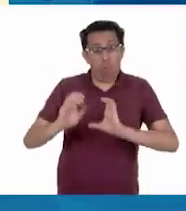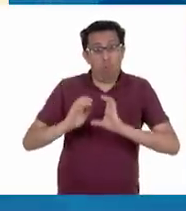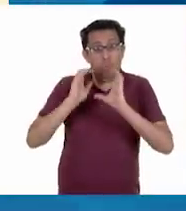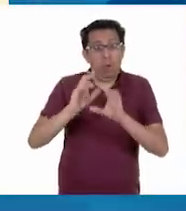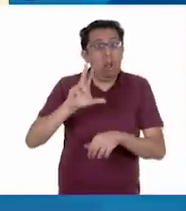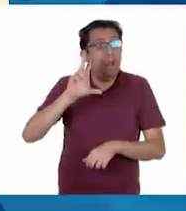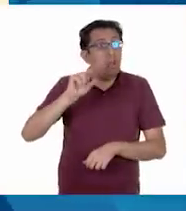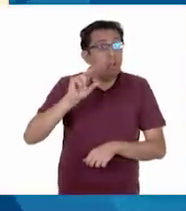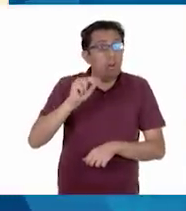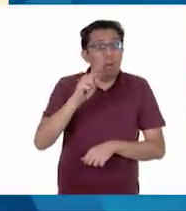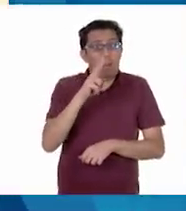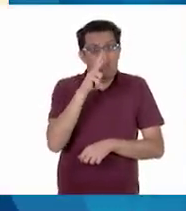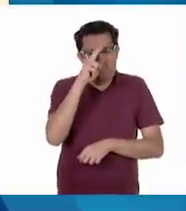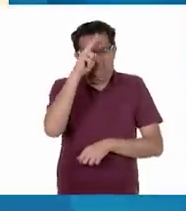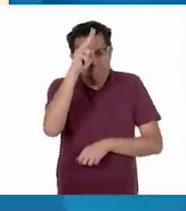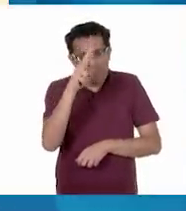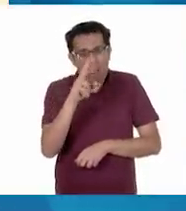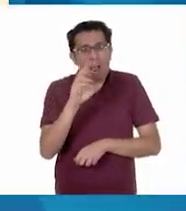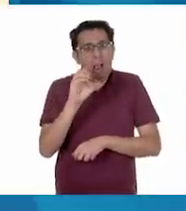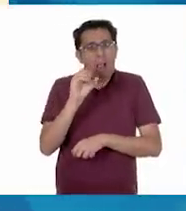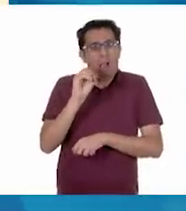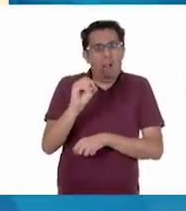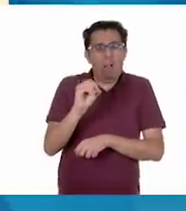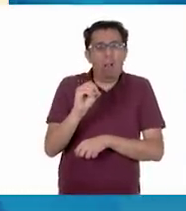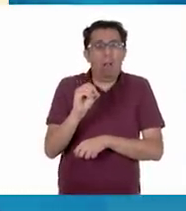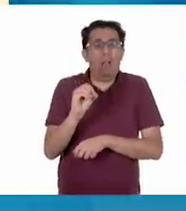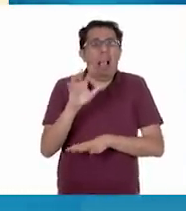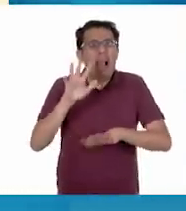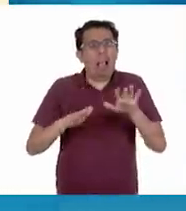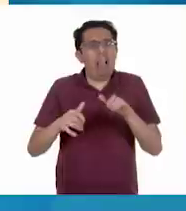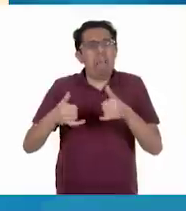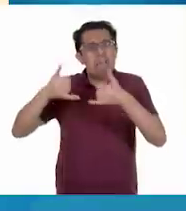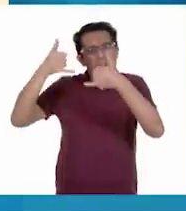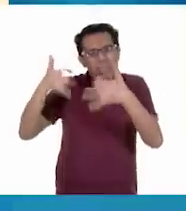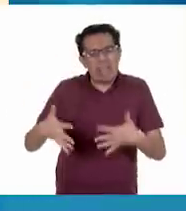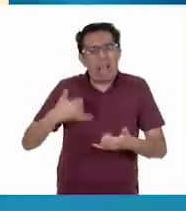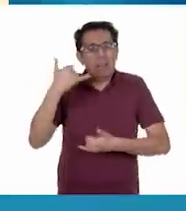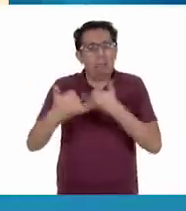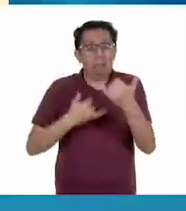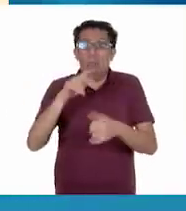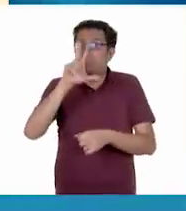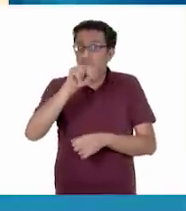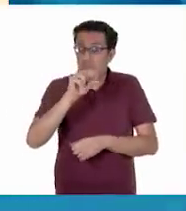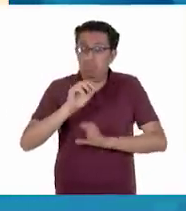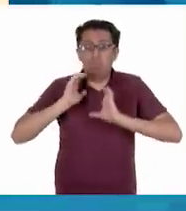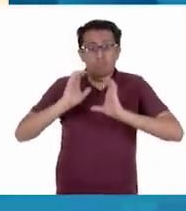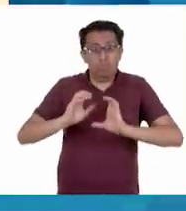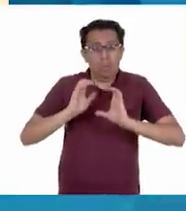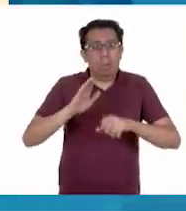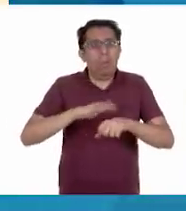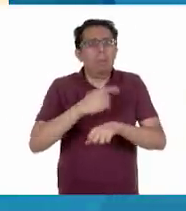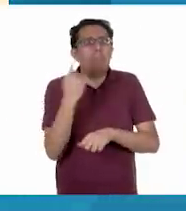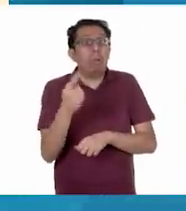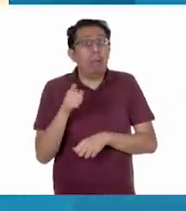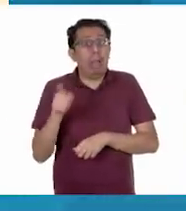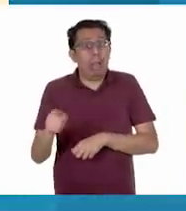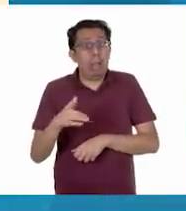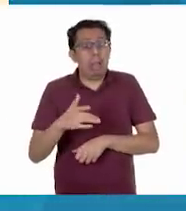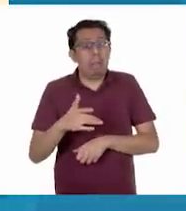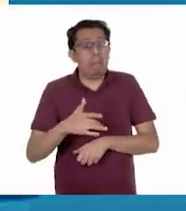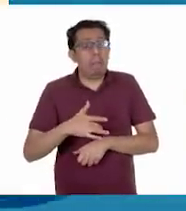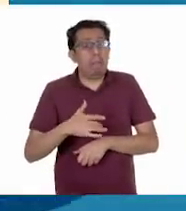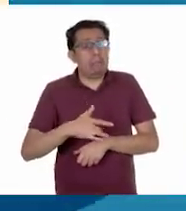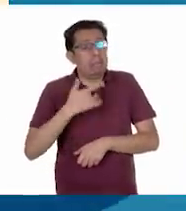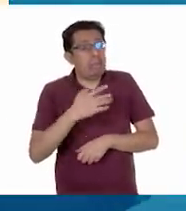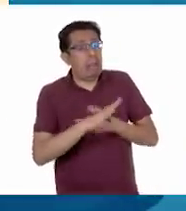no ser agresivos o no ser demasiado toscos con el juego. Porque si no se puede sentir agredido